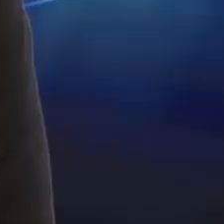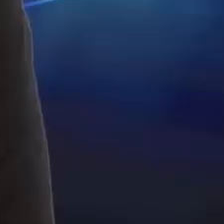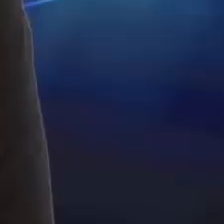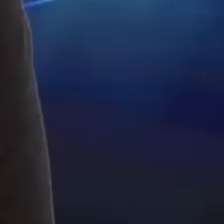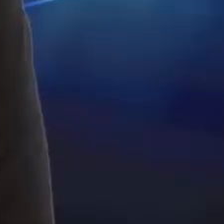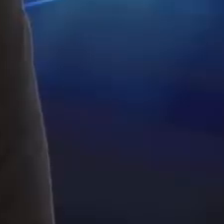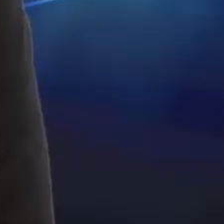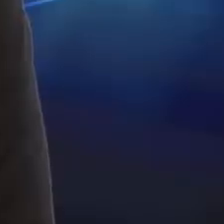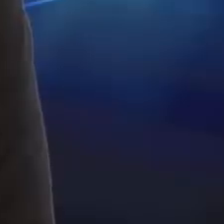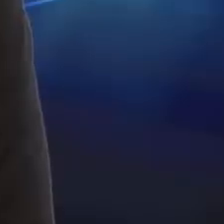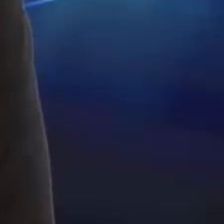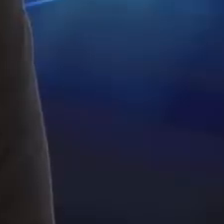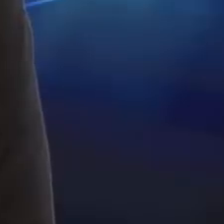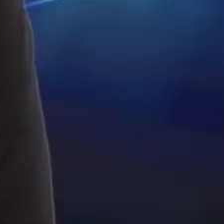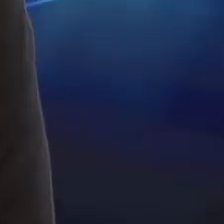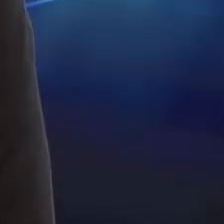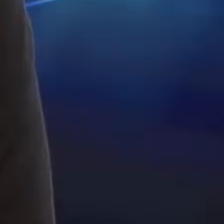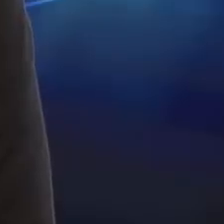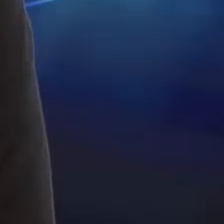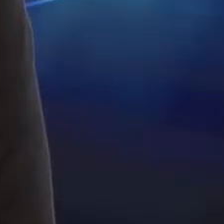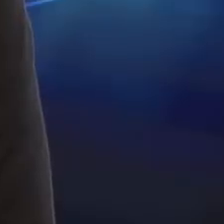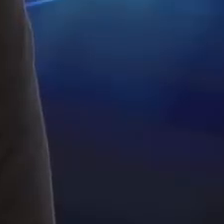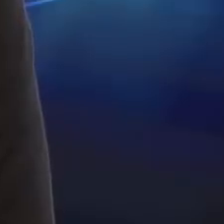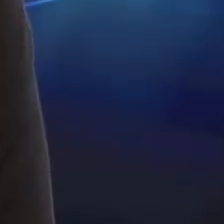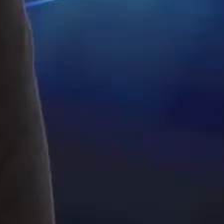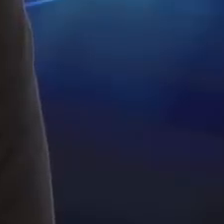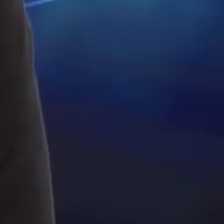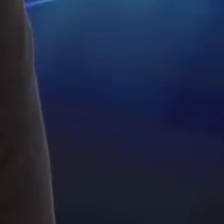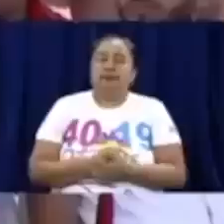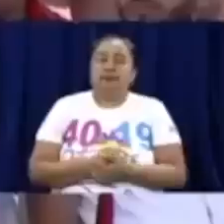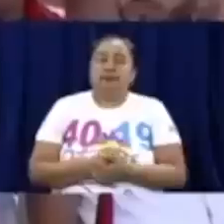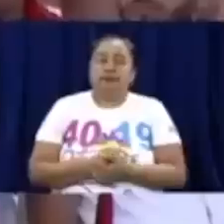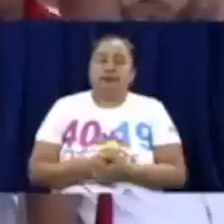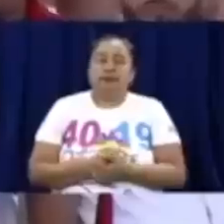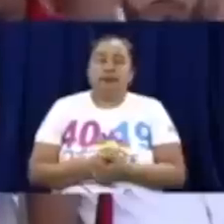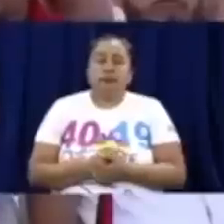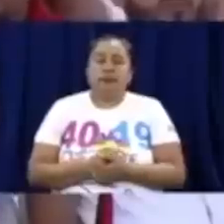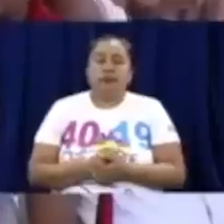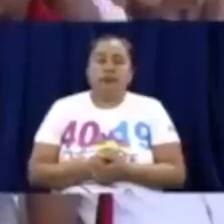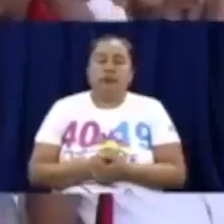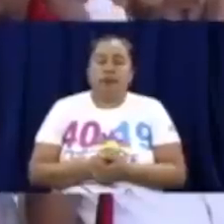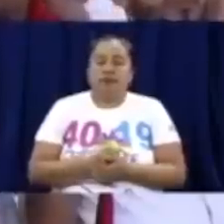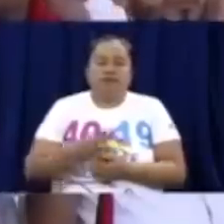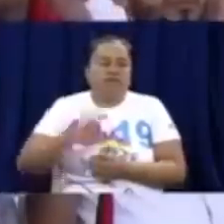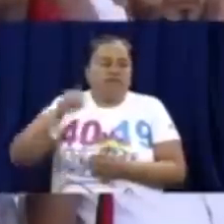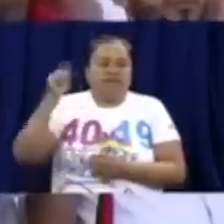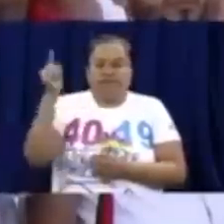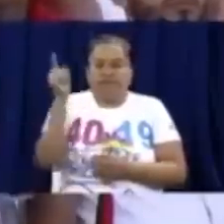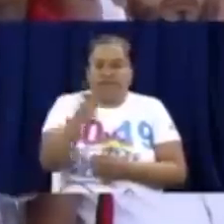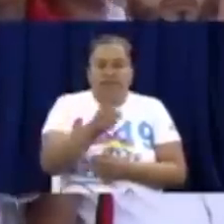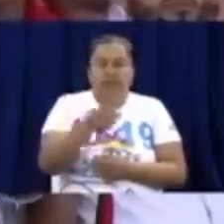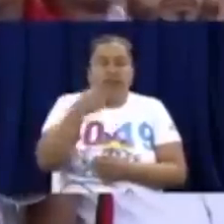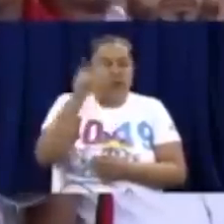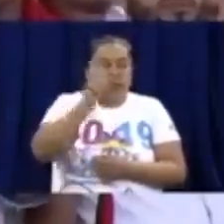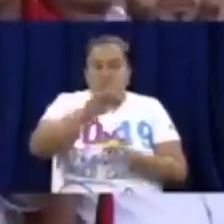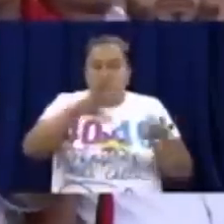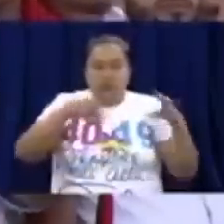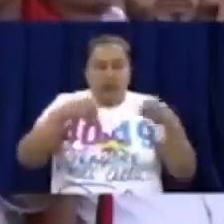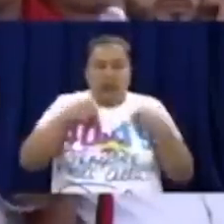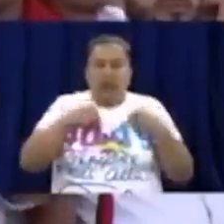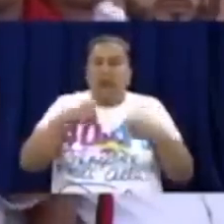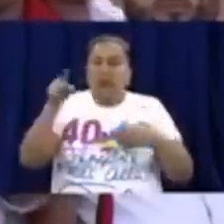Poco a poco las indirectas a Drolinger empezaron a intensificarse. Condenamos las sanciones ilegales y